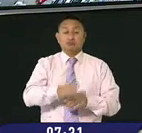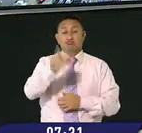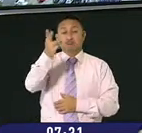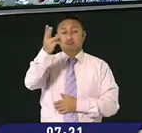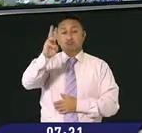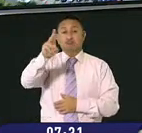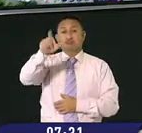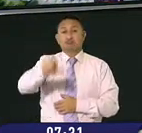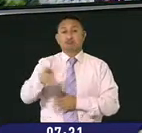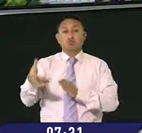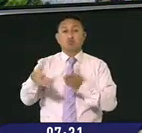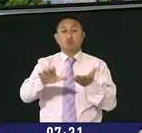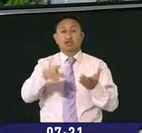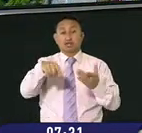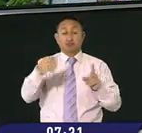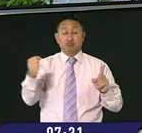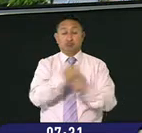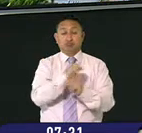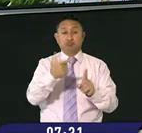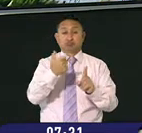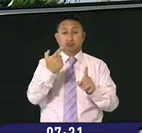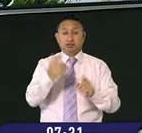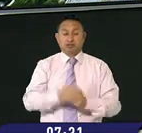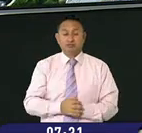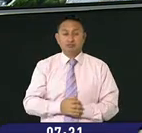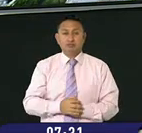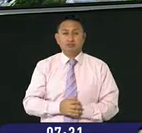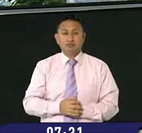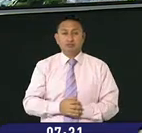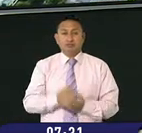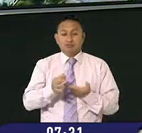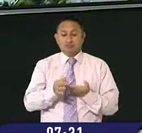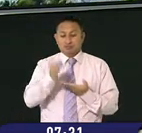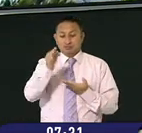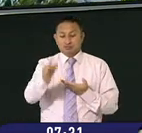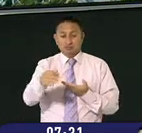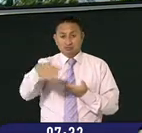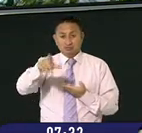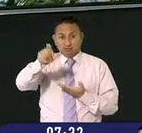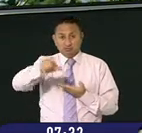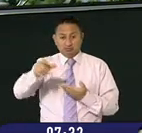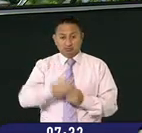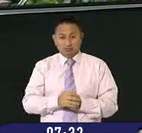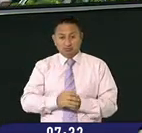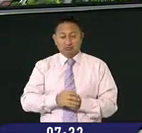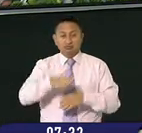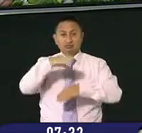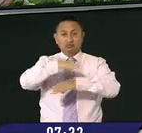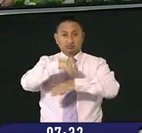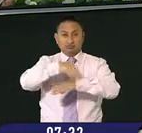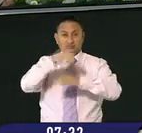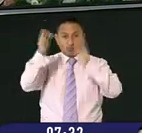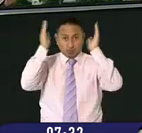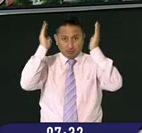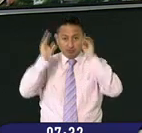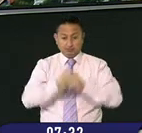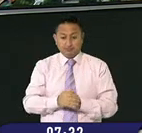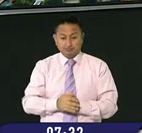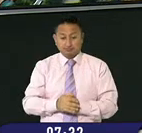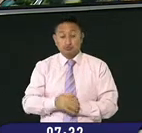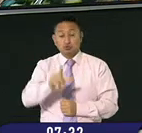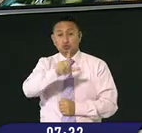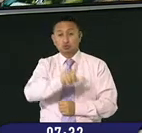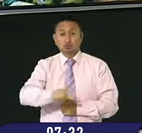16 muertes violentas en lo que va del 2022. Los cantones que concentran más casos son Quevedo y Babahoyo. La noche de